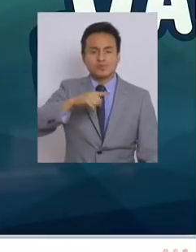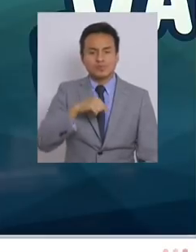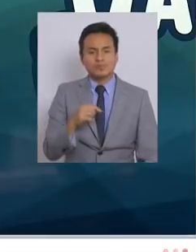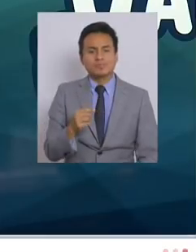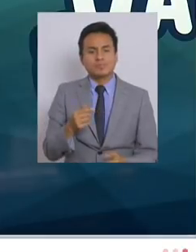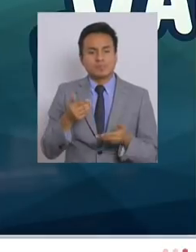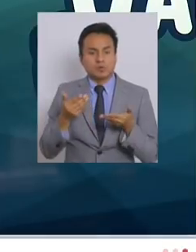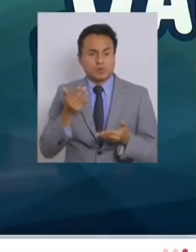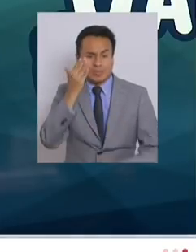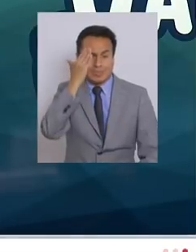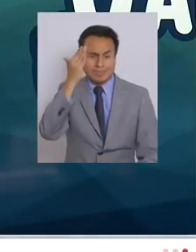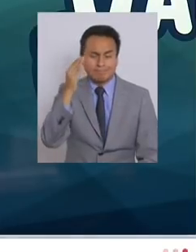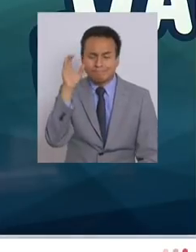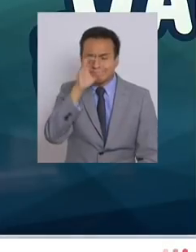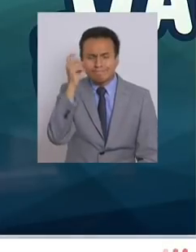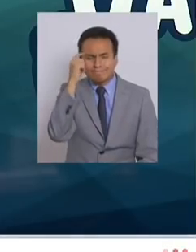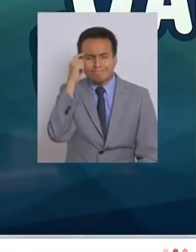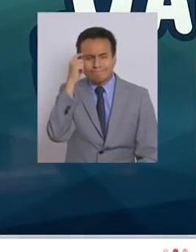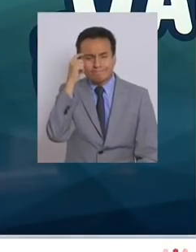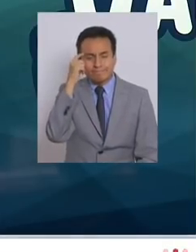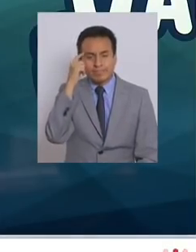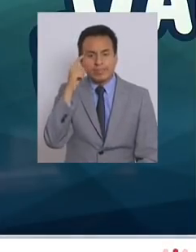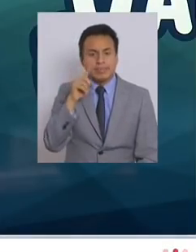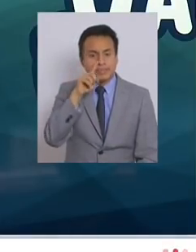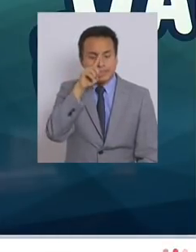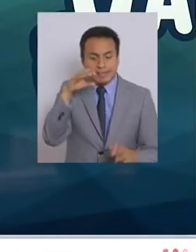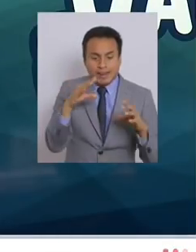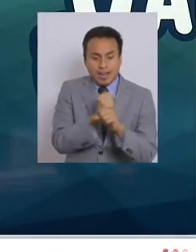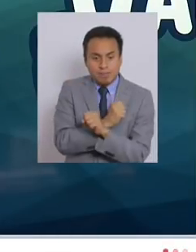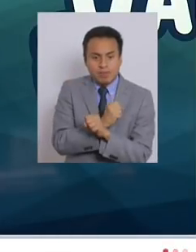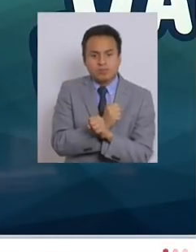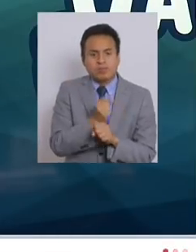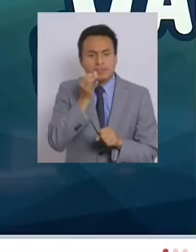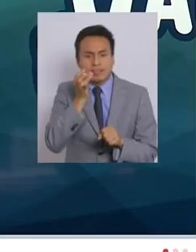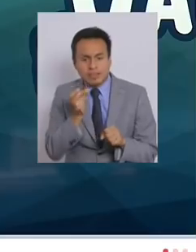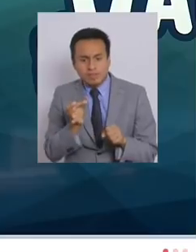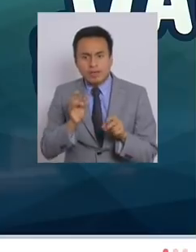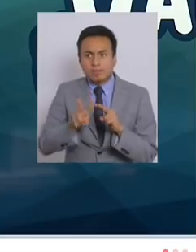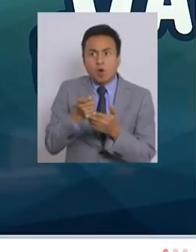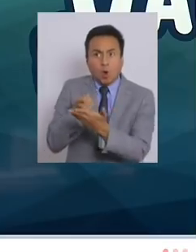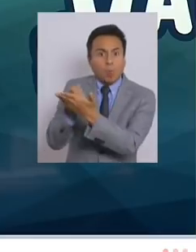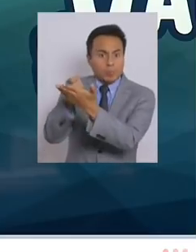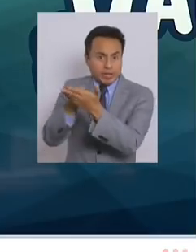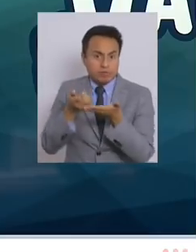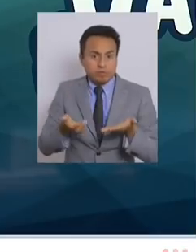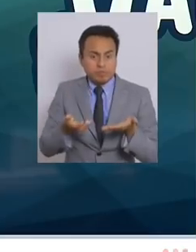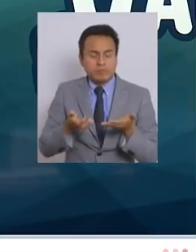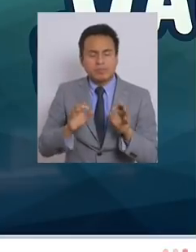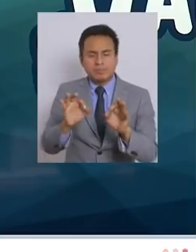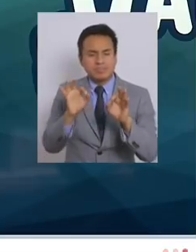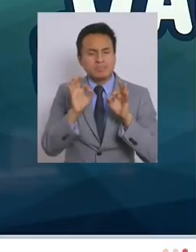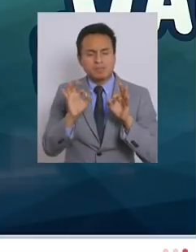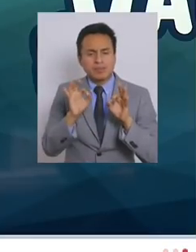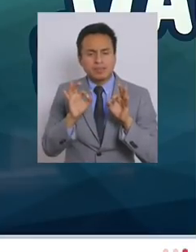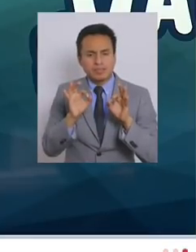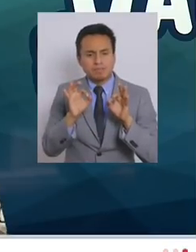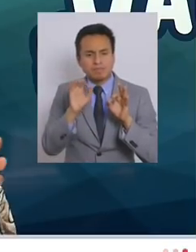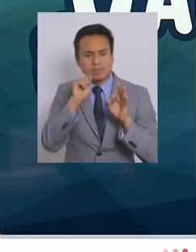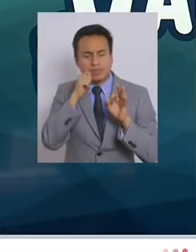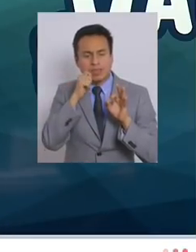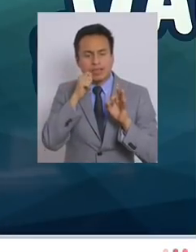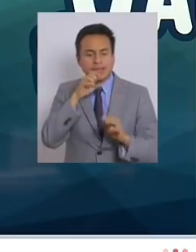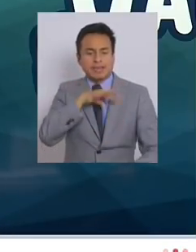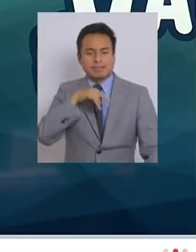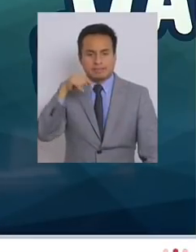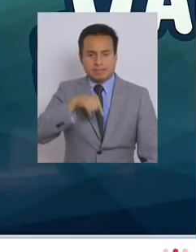buscando es principalmente usar estos tests efectivamente que estamos comprando principalmente en el